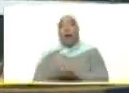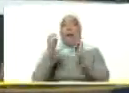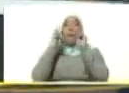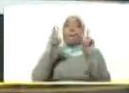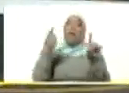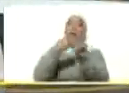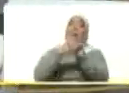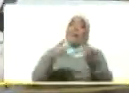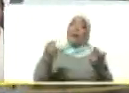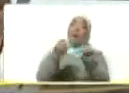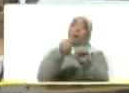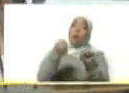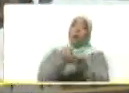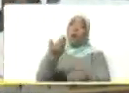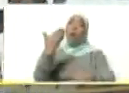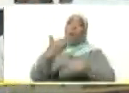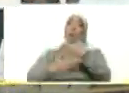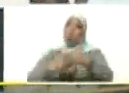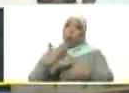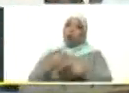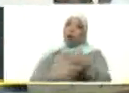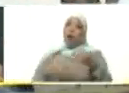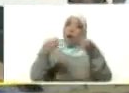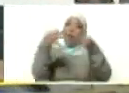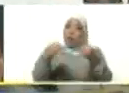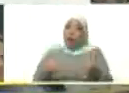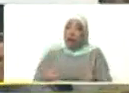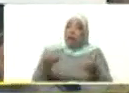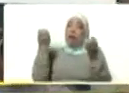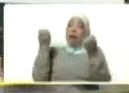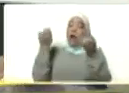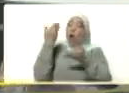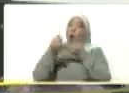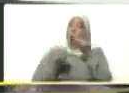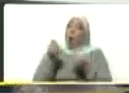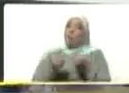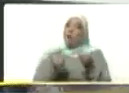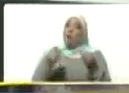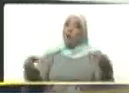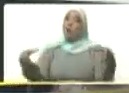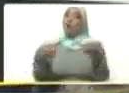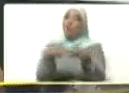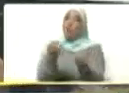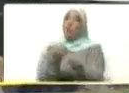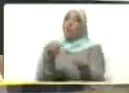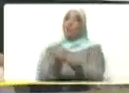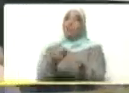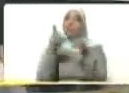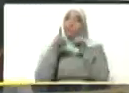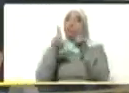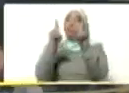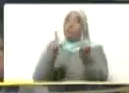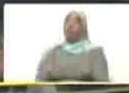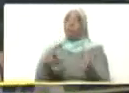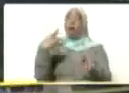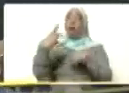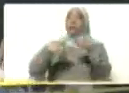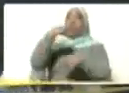y vista en términos prácticos a partir de la liberación de la dominación y la